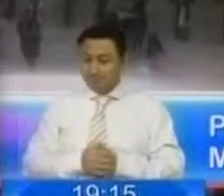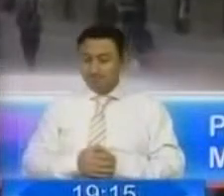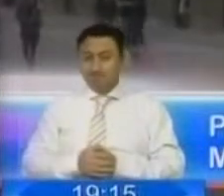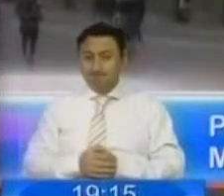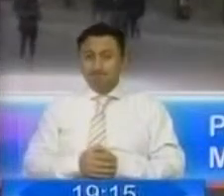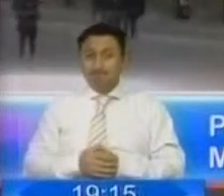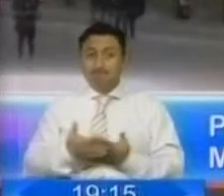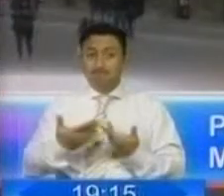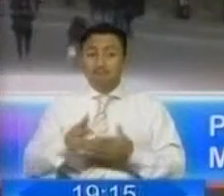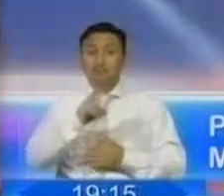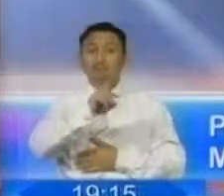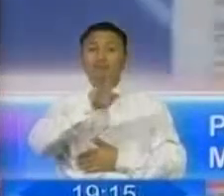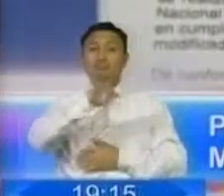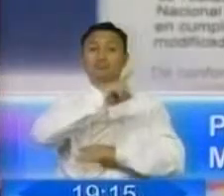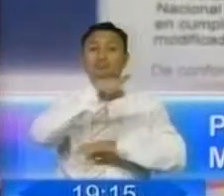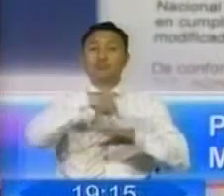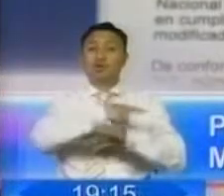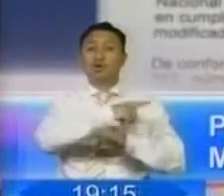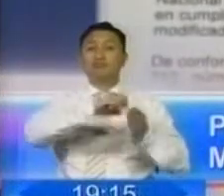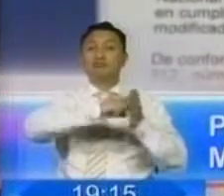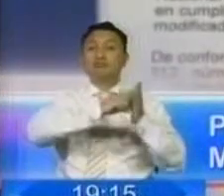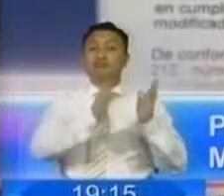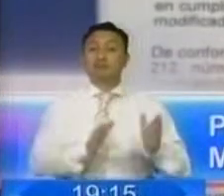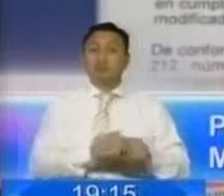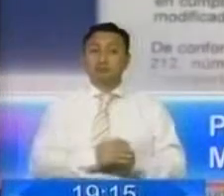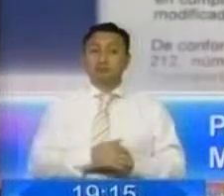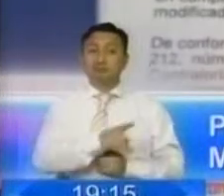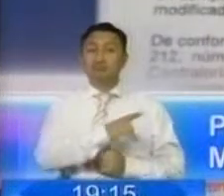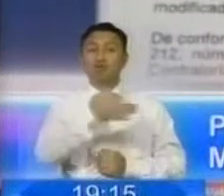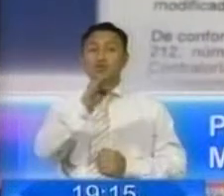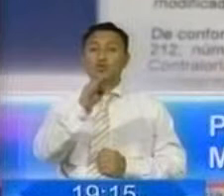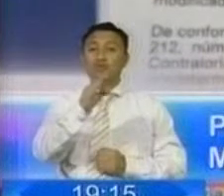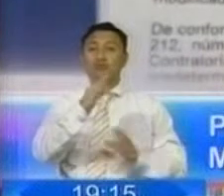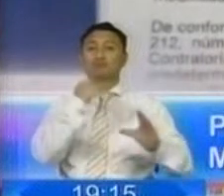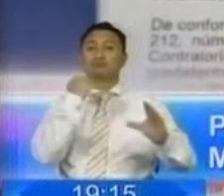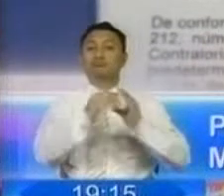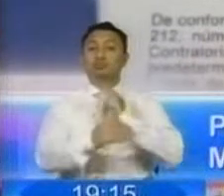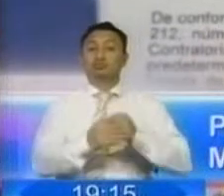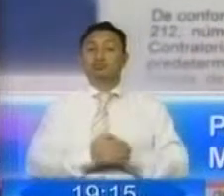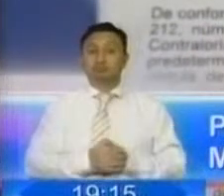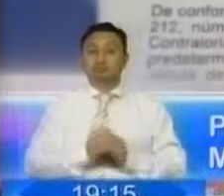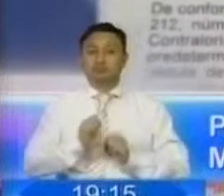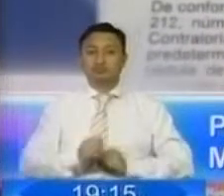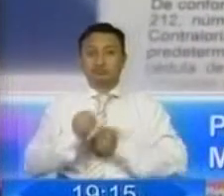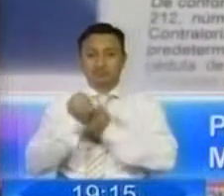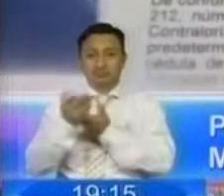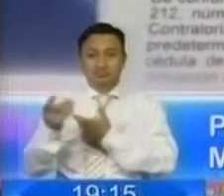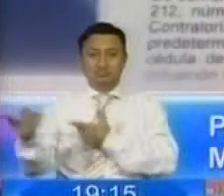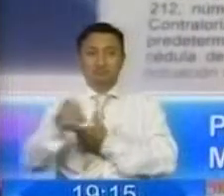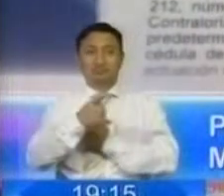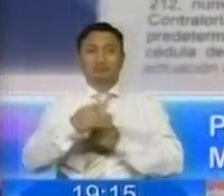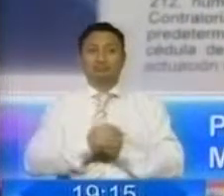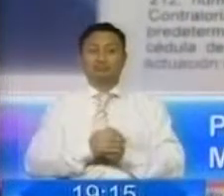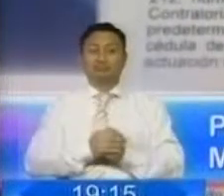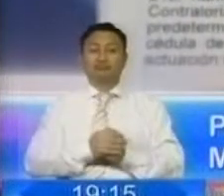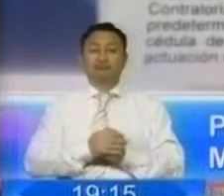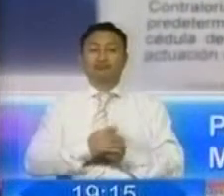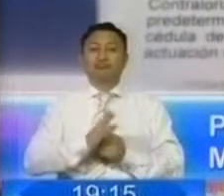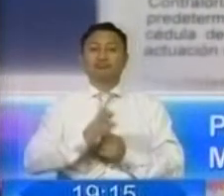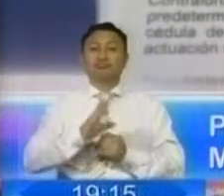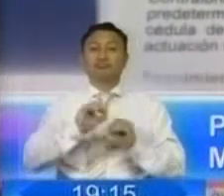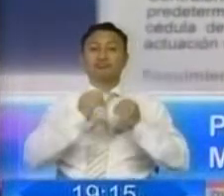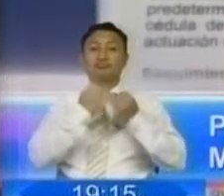24 horas después, la Contraloría General del Estado emitía este documento, mediante el cual se informaba que el organismo habría ordenado